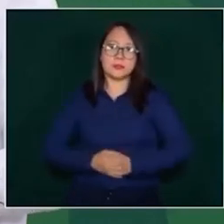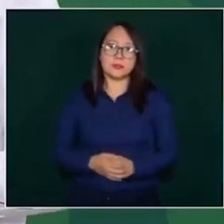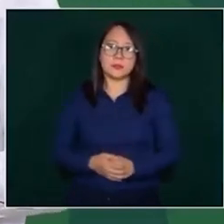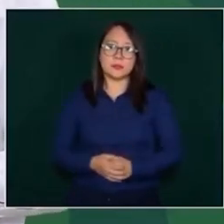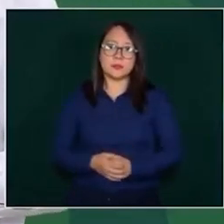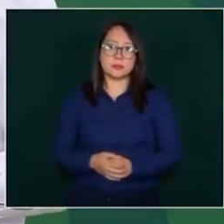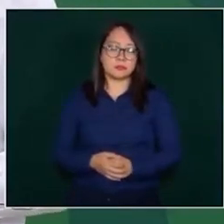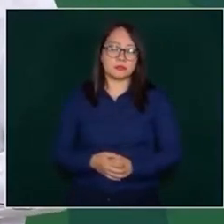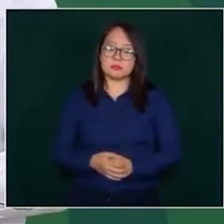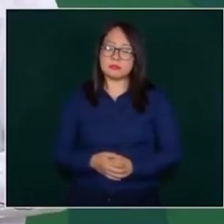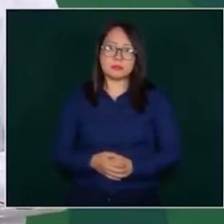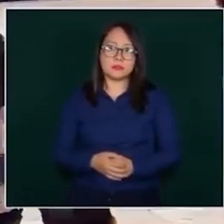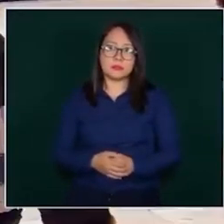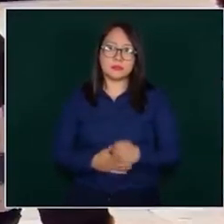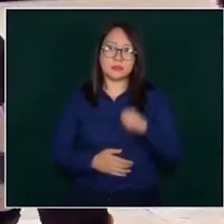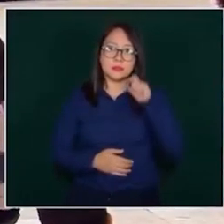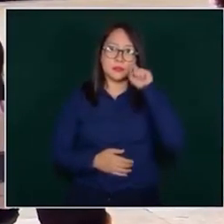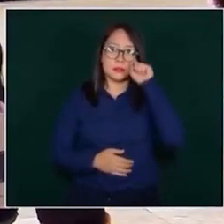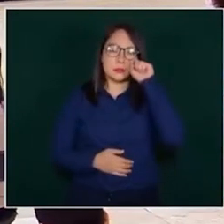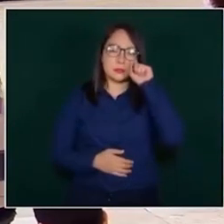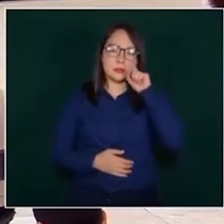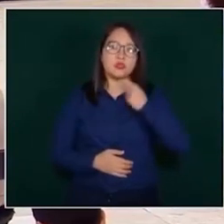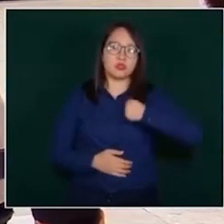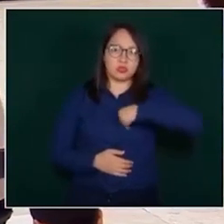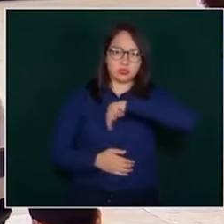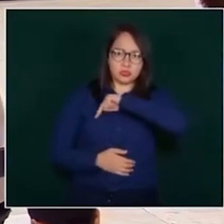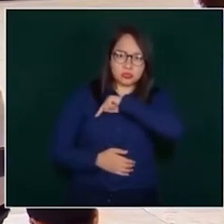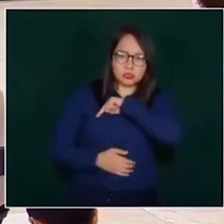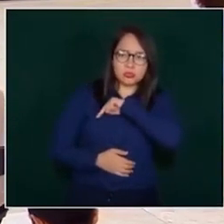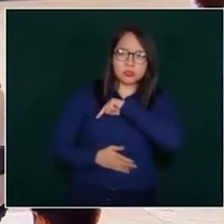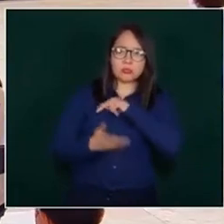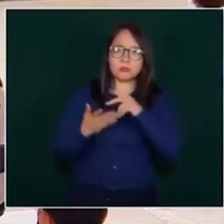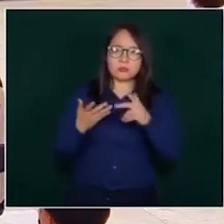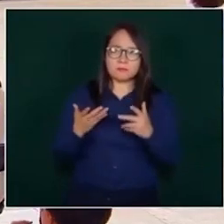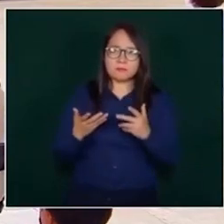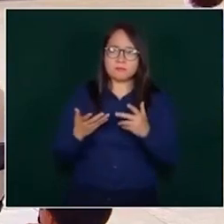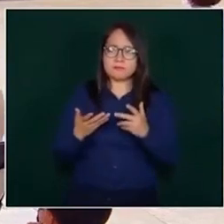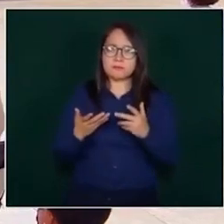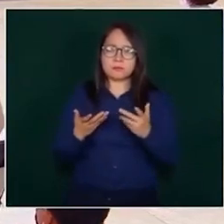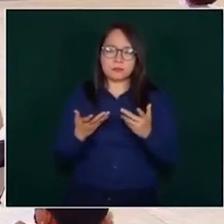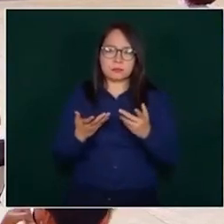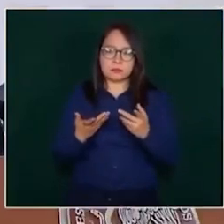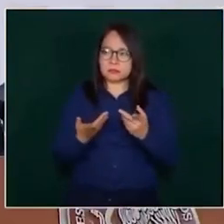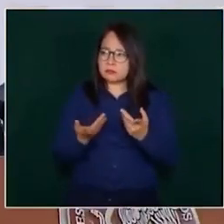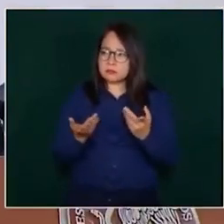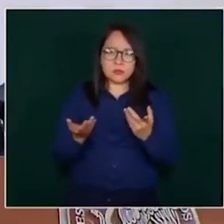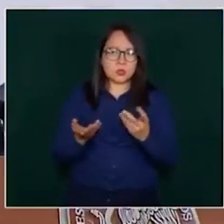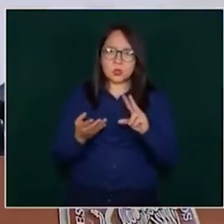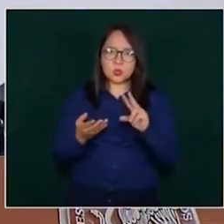Al medio ambiente, estamos nosotros, al contrario,